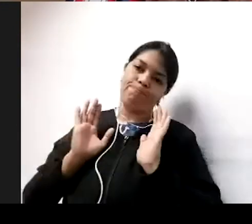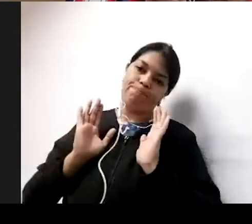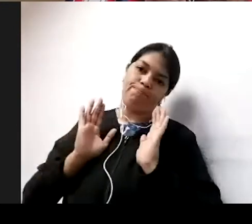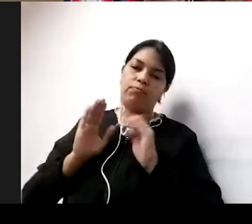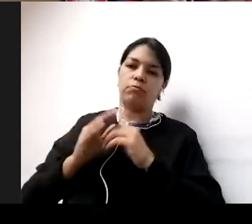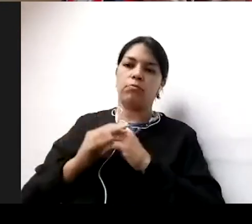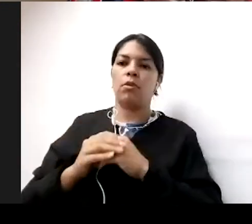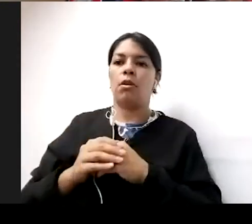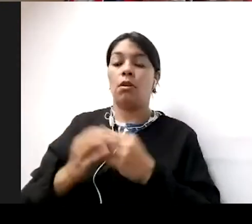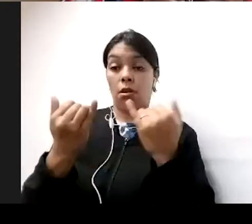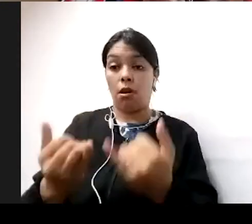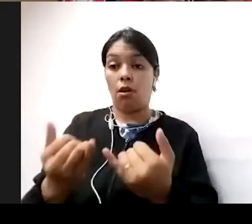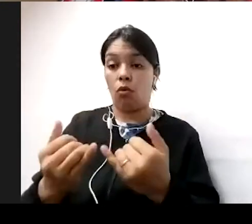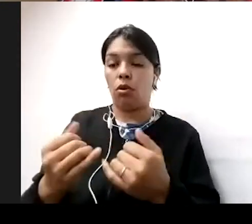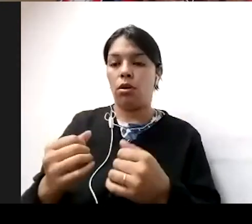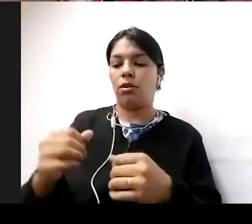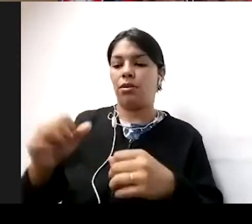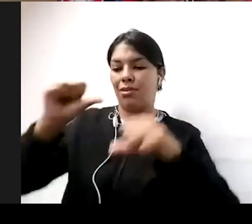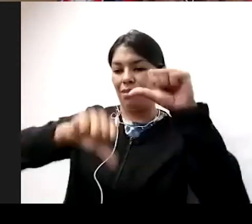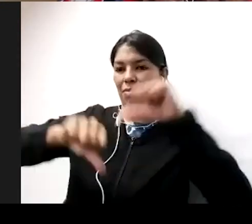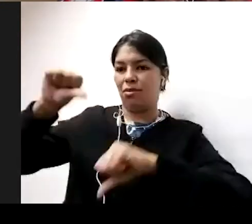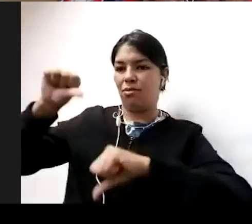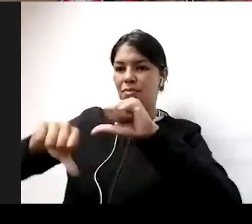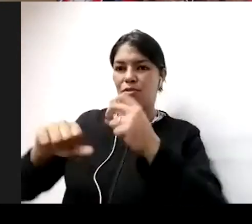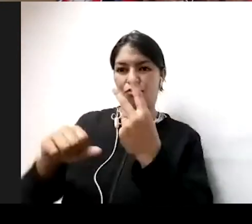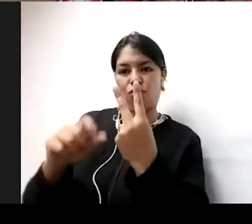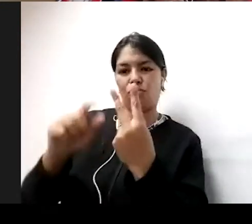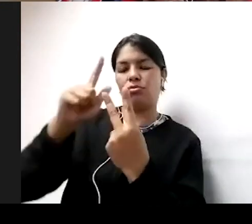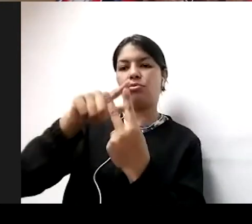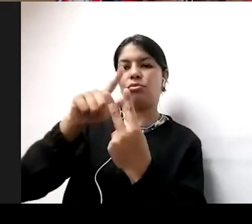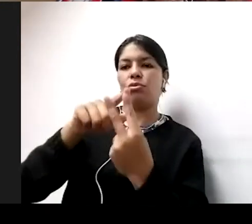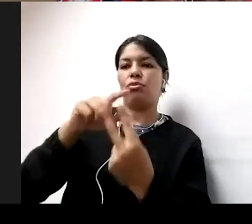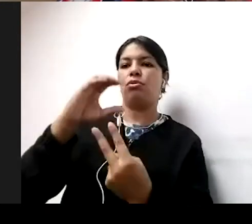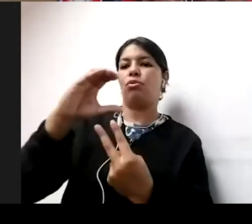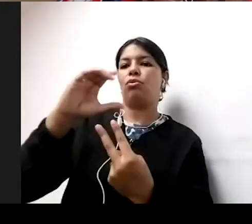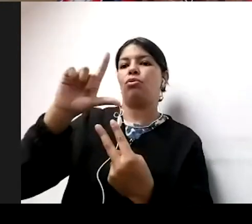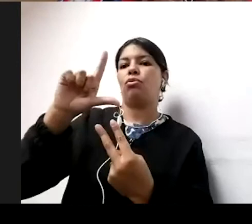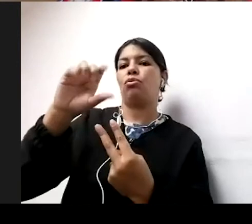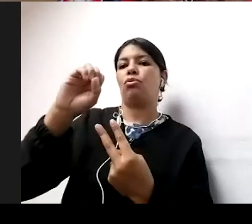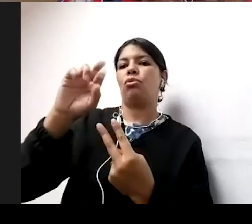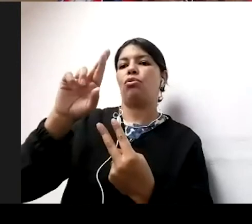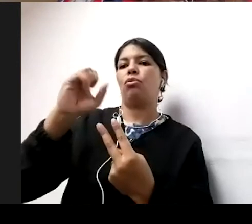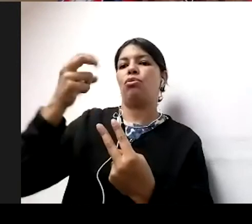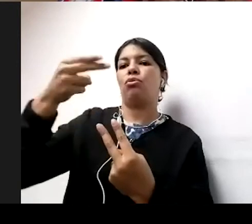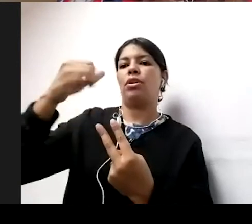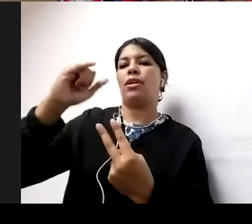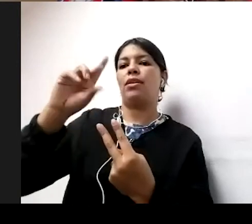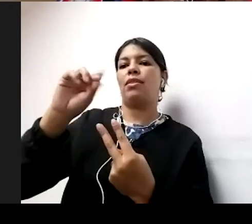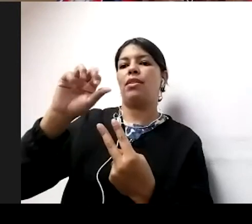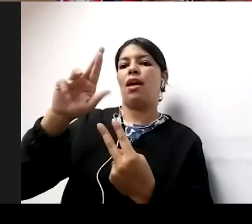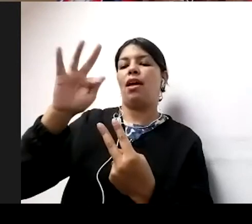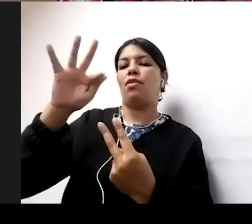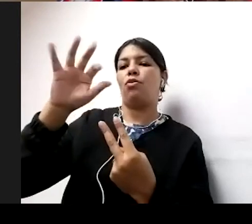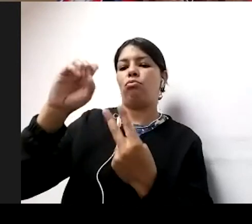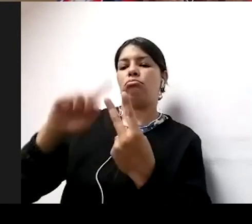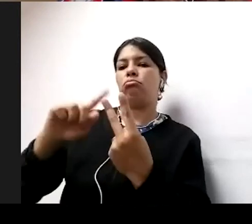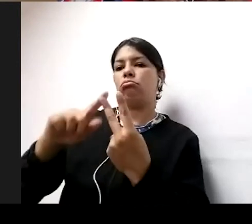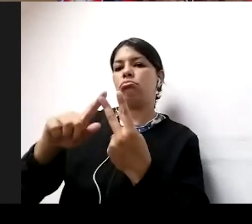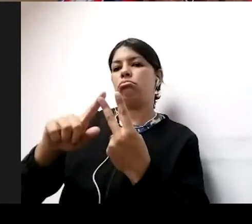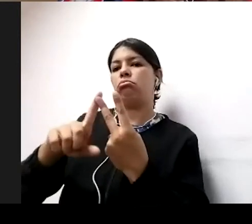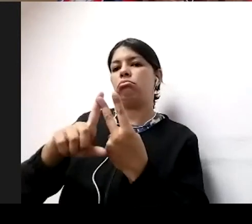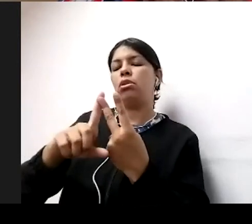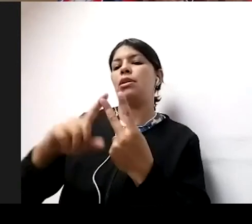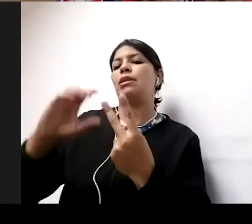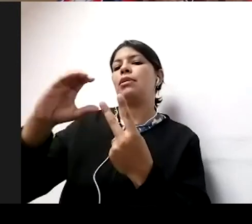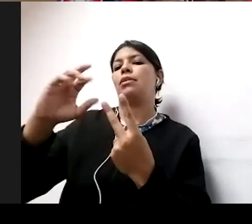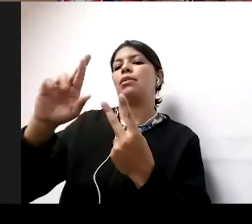la cocaína, el clorhidrato y los cristales de cocaína como base libre, que pueden ser suministrados pues, por la